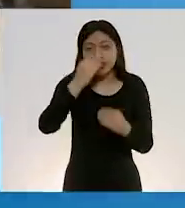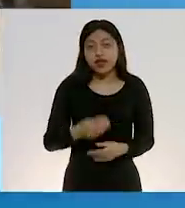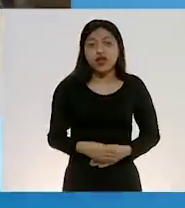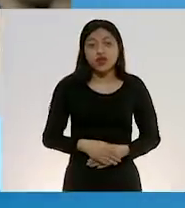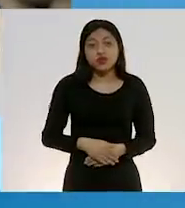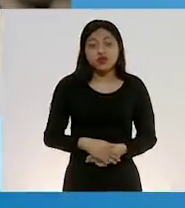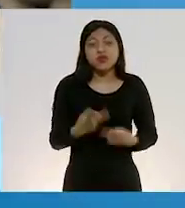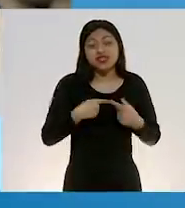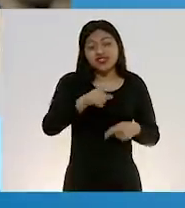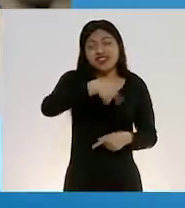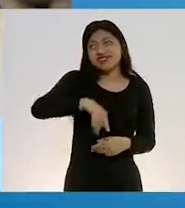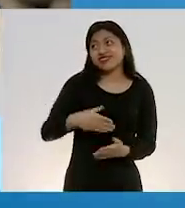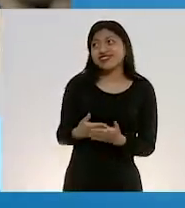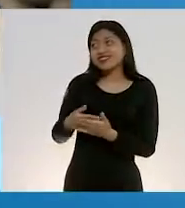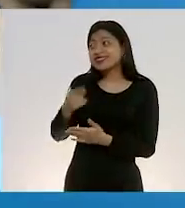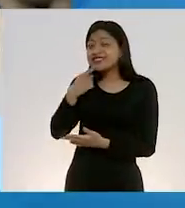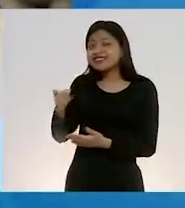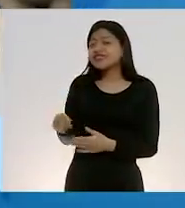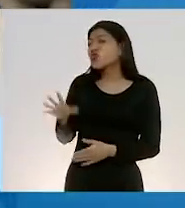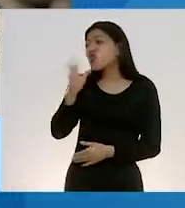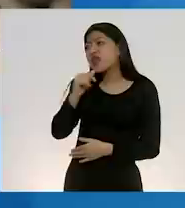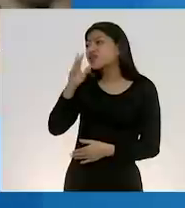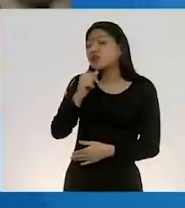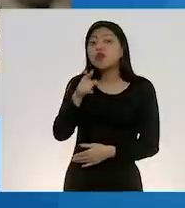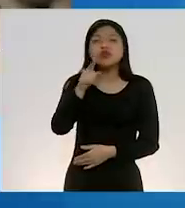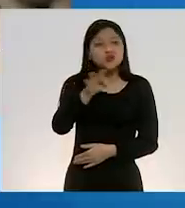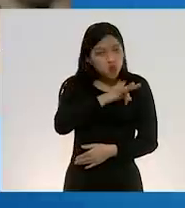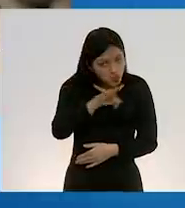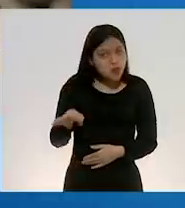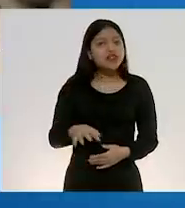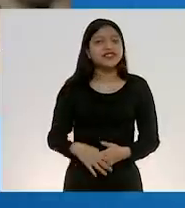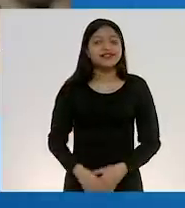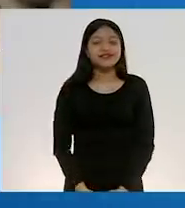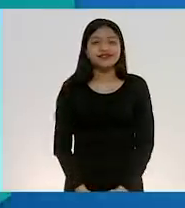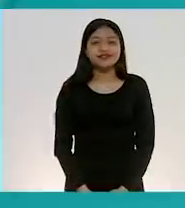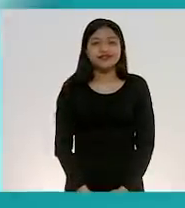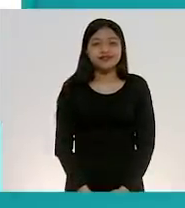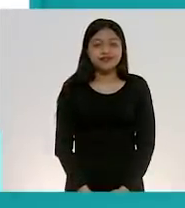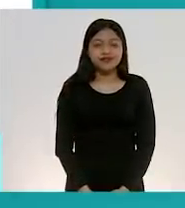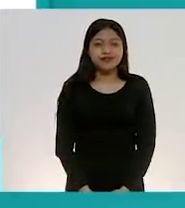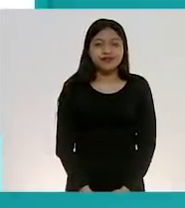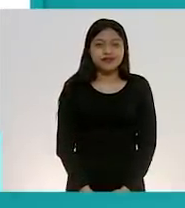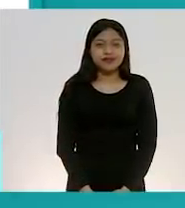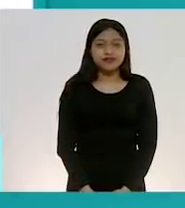te puede decir que no, pero está en ti demostrar lo que puedes ser.